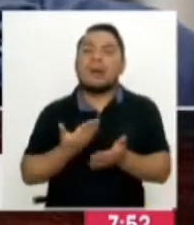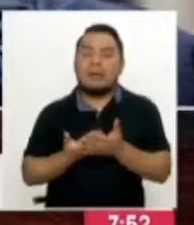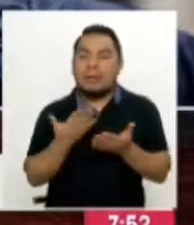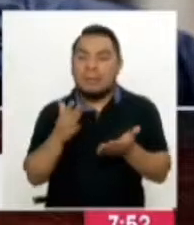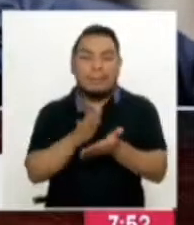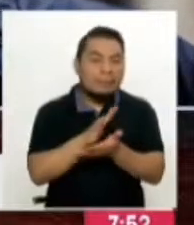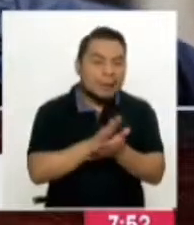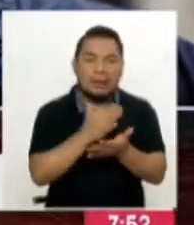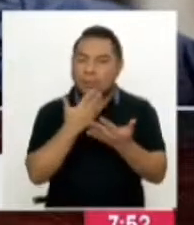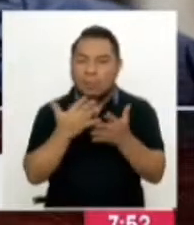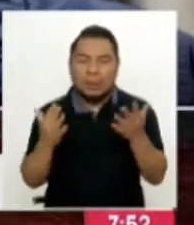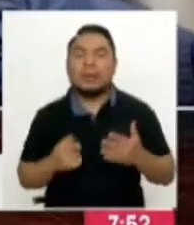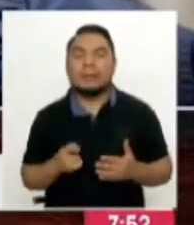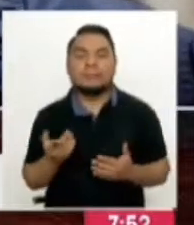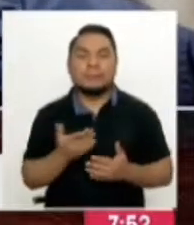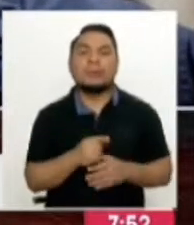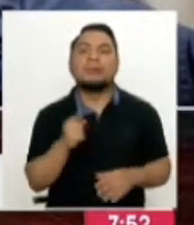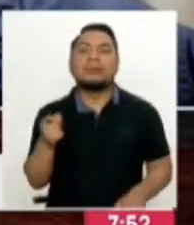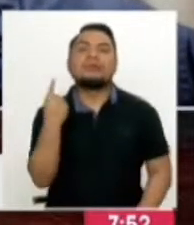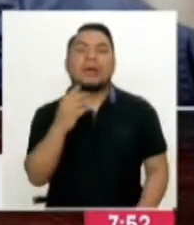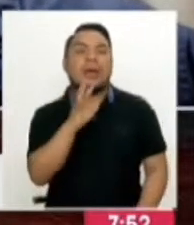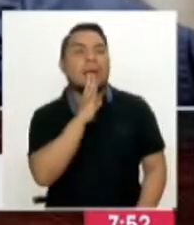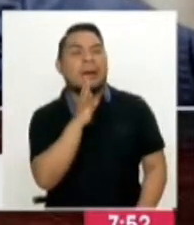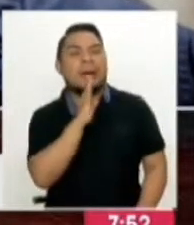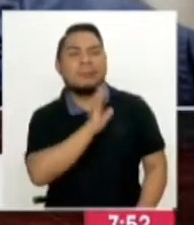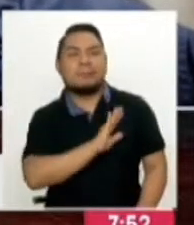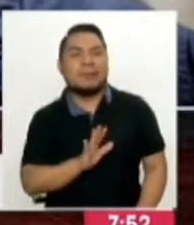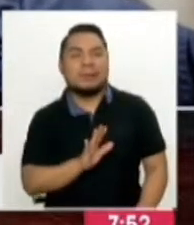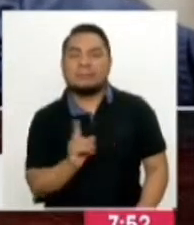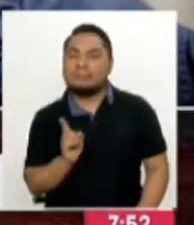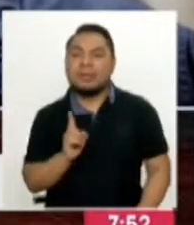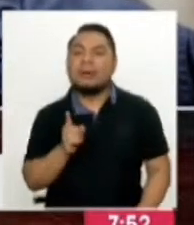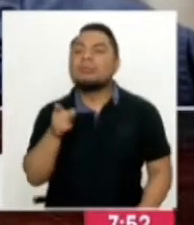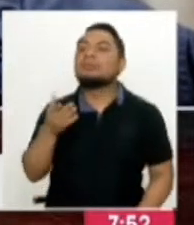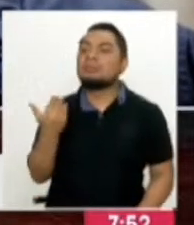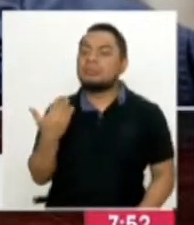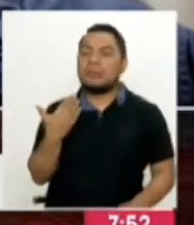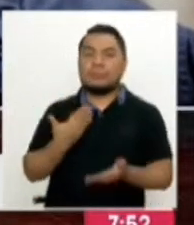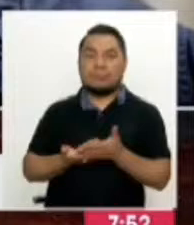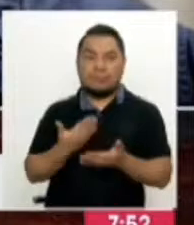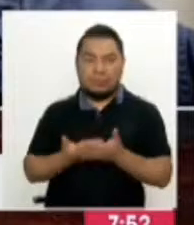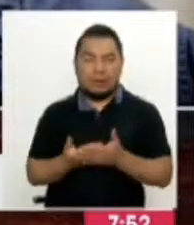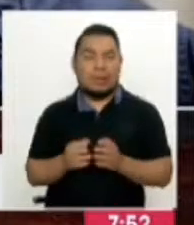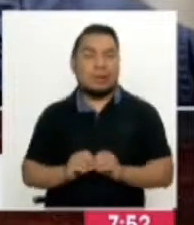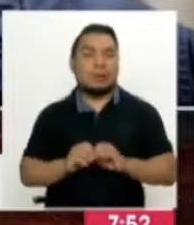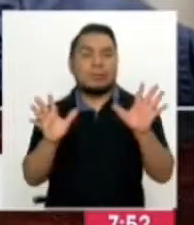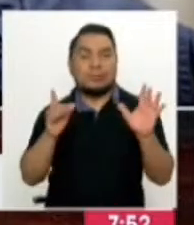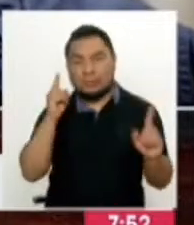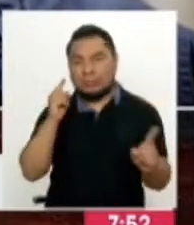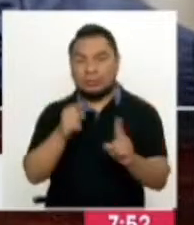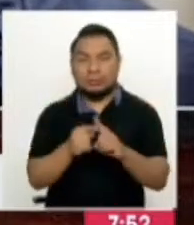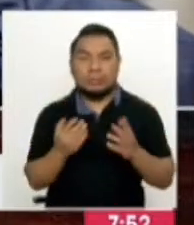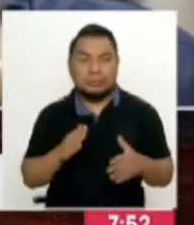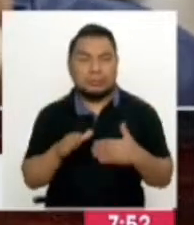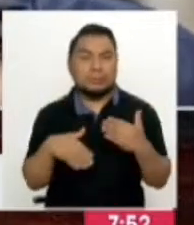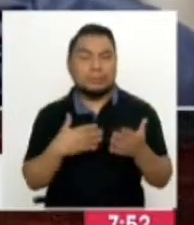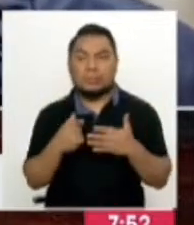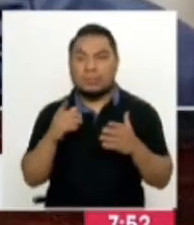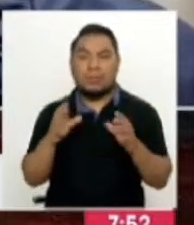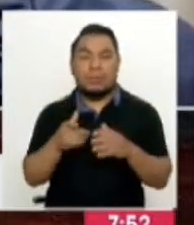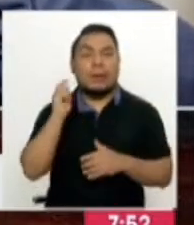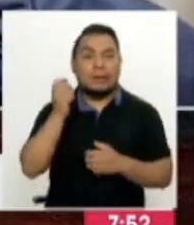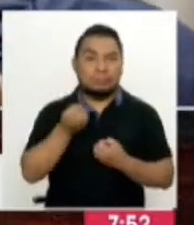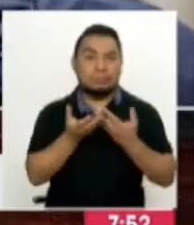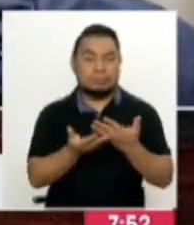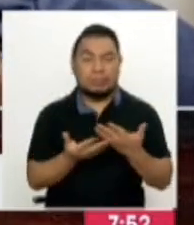Suprema. De acuerdo, no es suficiente lo que se dice, sino que hay que No. demostrar claramente, objetivamente, la comisión de un